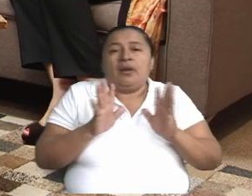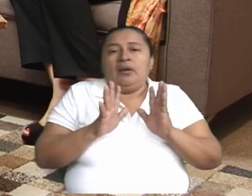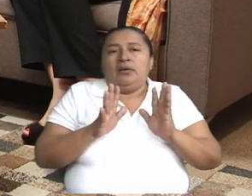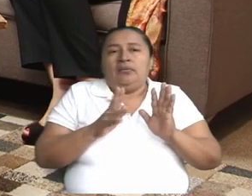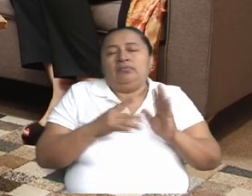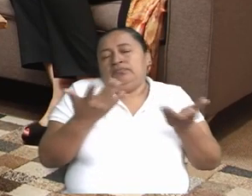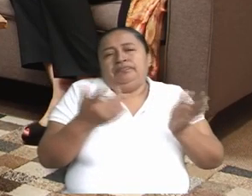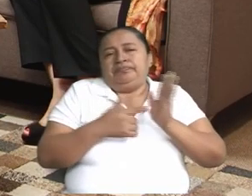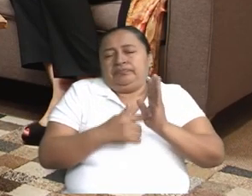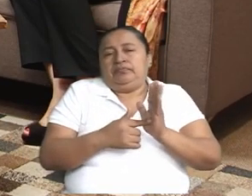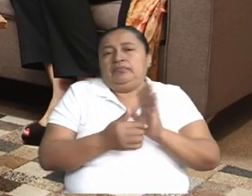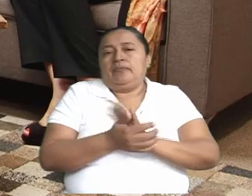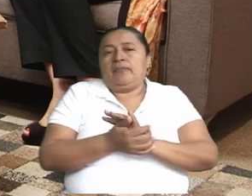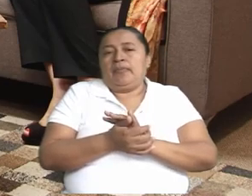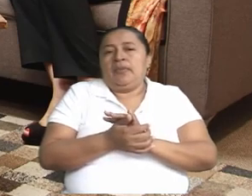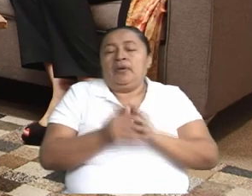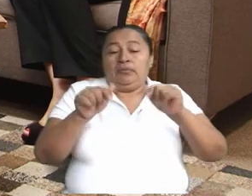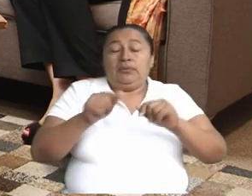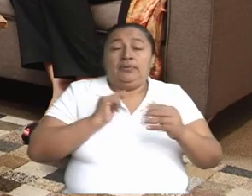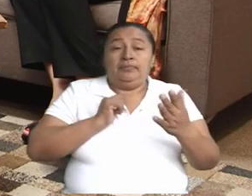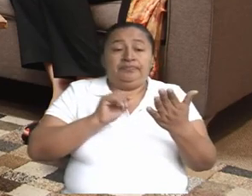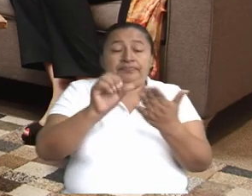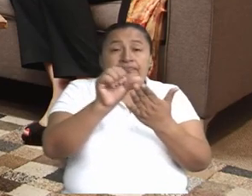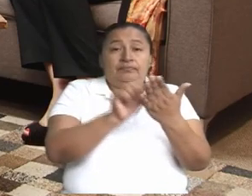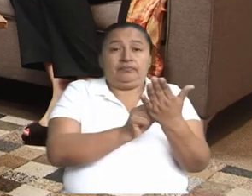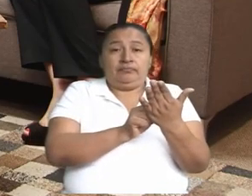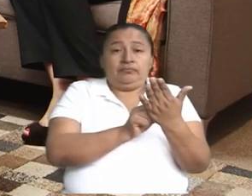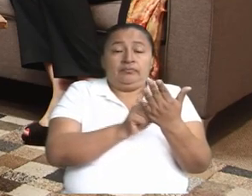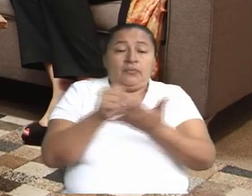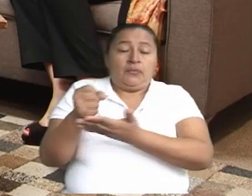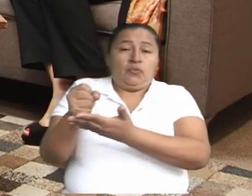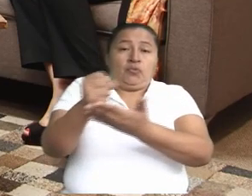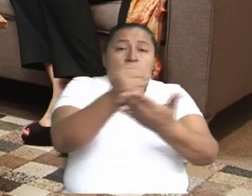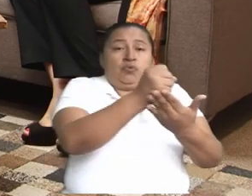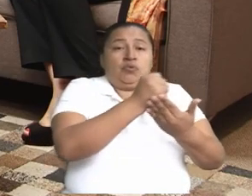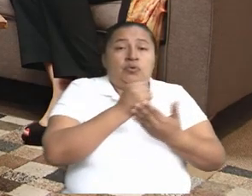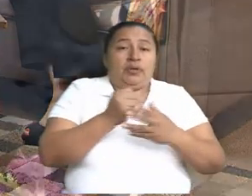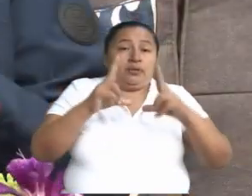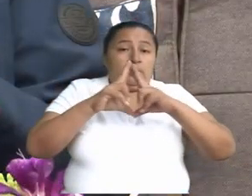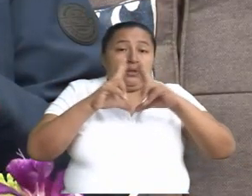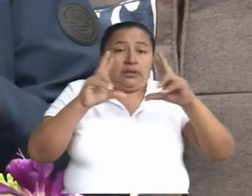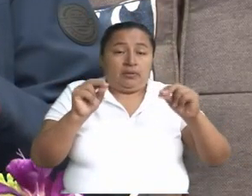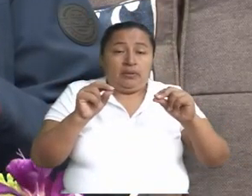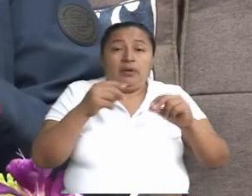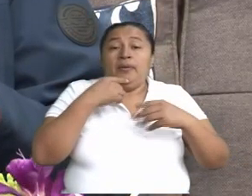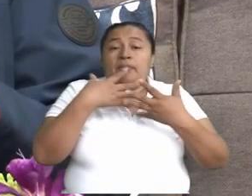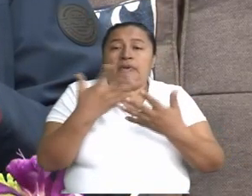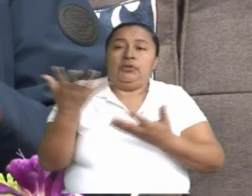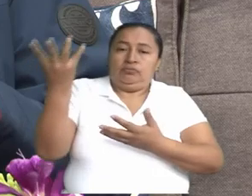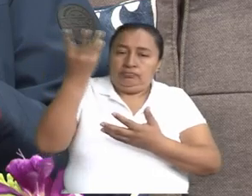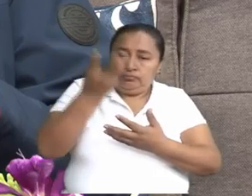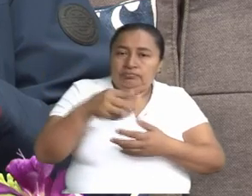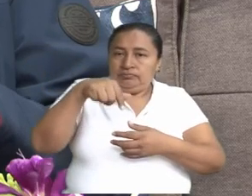hoy, está en agenda la solidaridad con Nicaragua. Por eso el foro ha venido aquí.